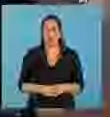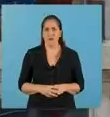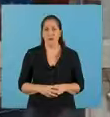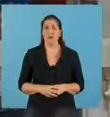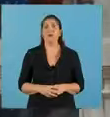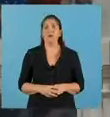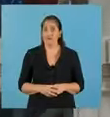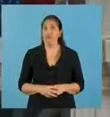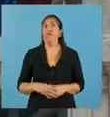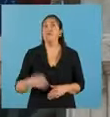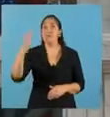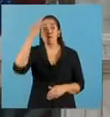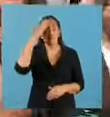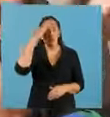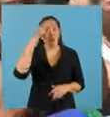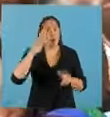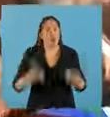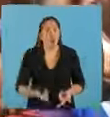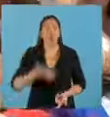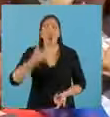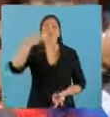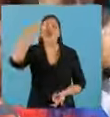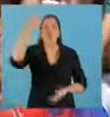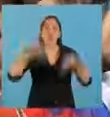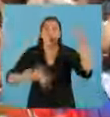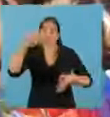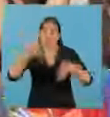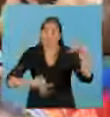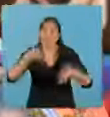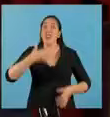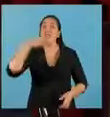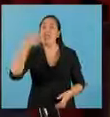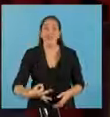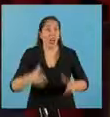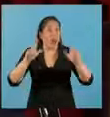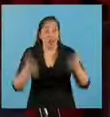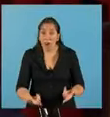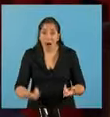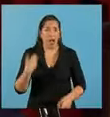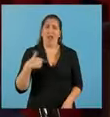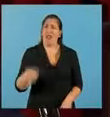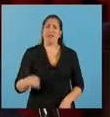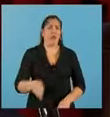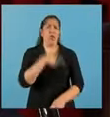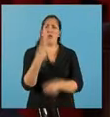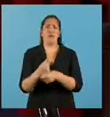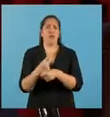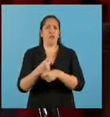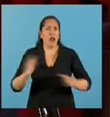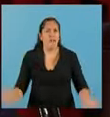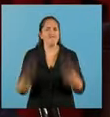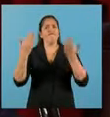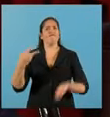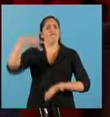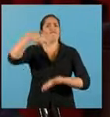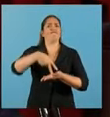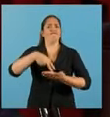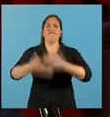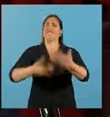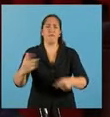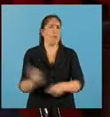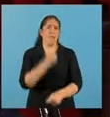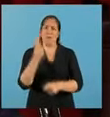Sin memoria, verdad y justicia, la Argentina no puede ponerse realmente de pie.